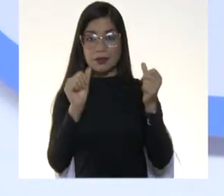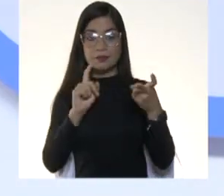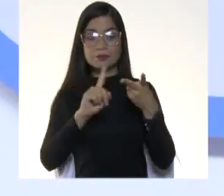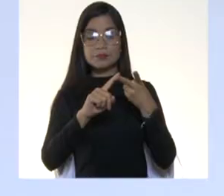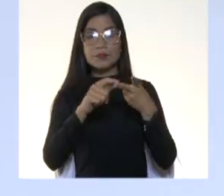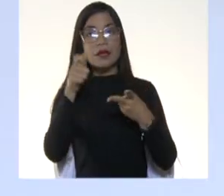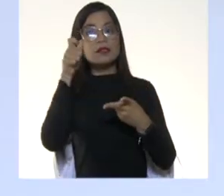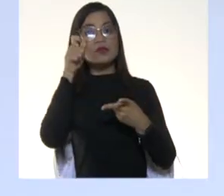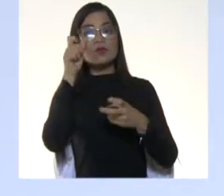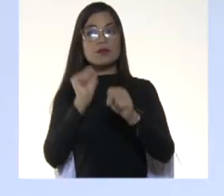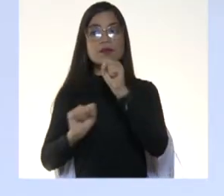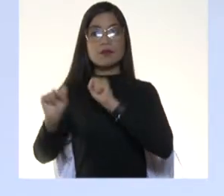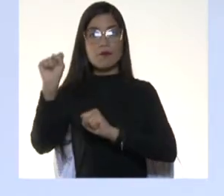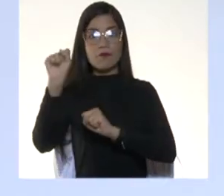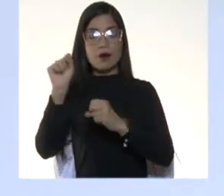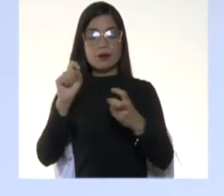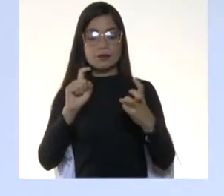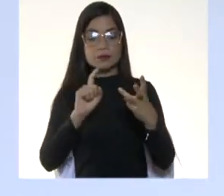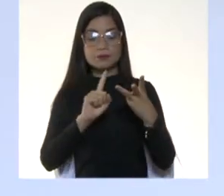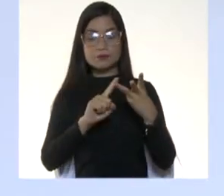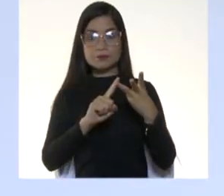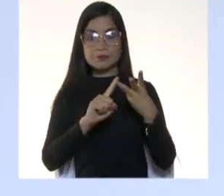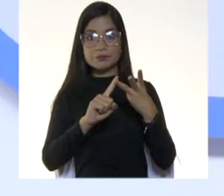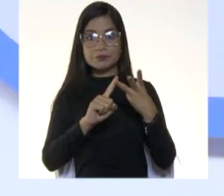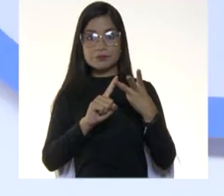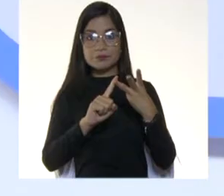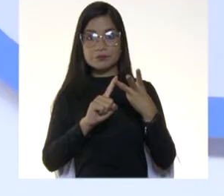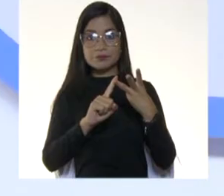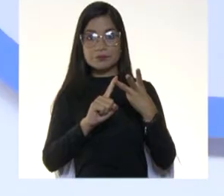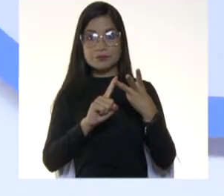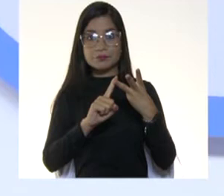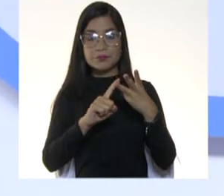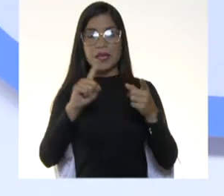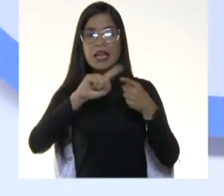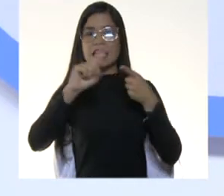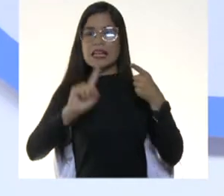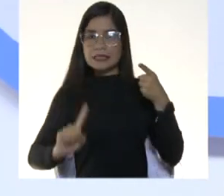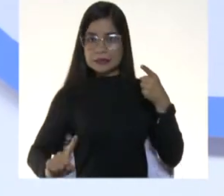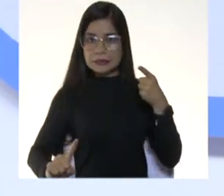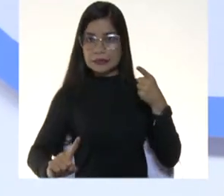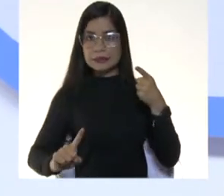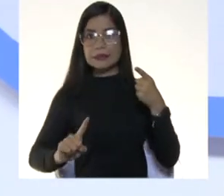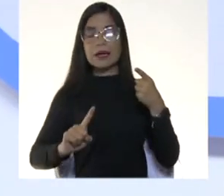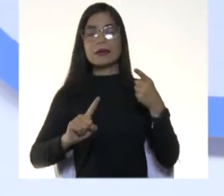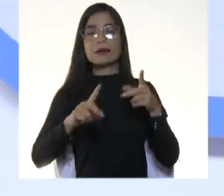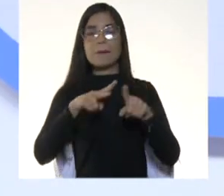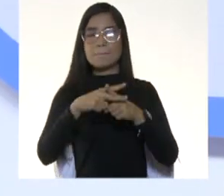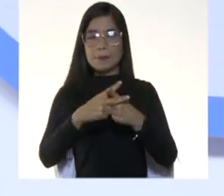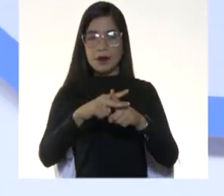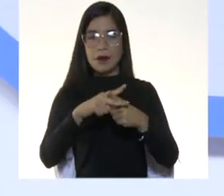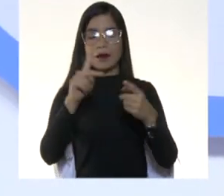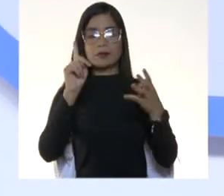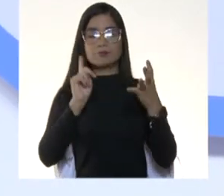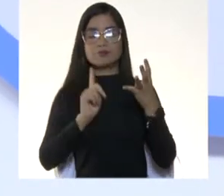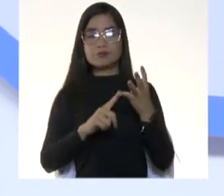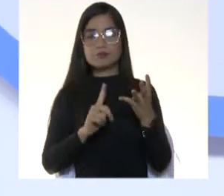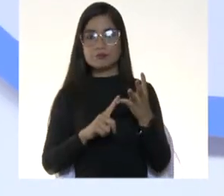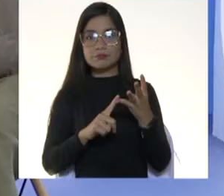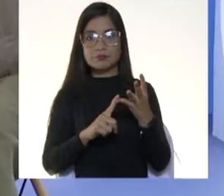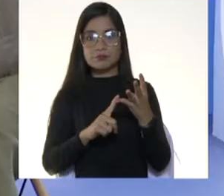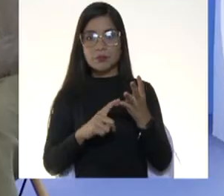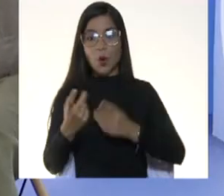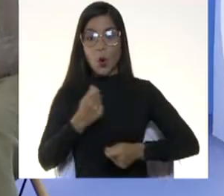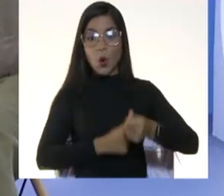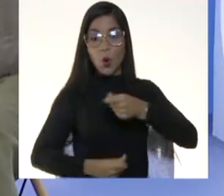era la que estaba hablando ahorita el profesor, está la de industrial, en donde está toda la rama de electricidad, electrónica, mecánica, está